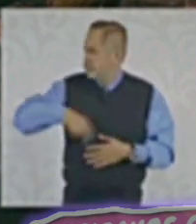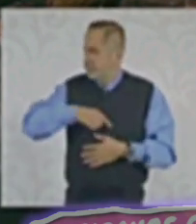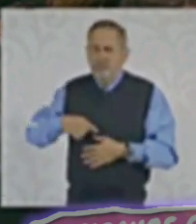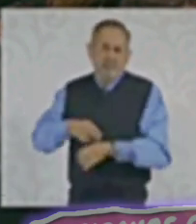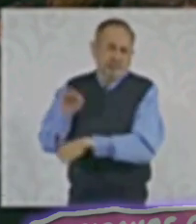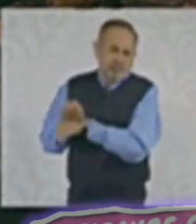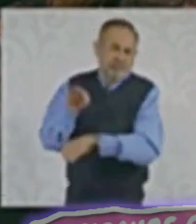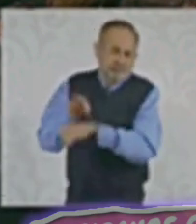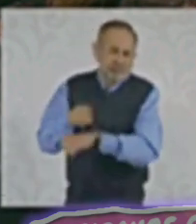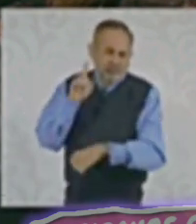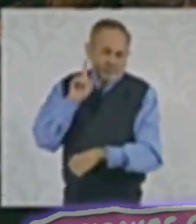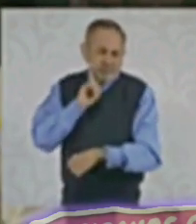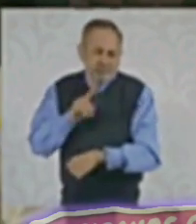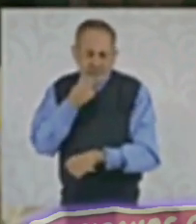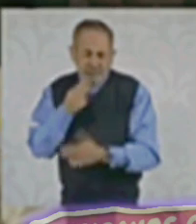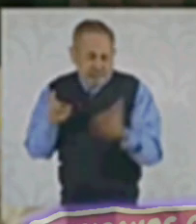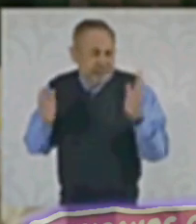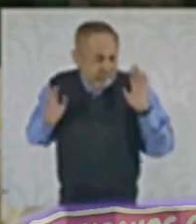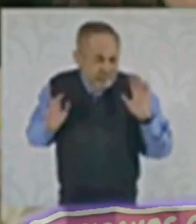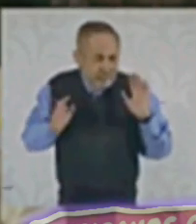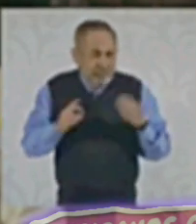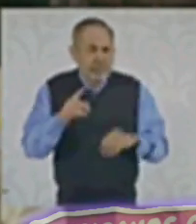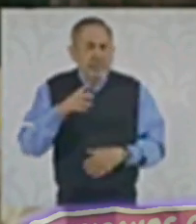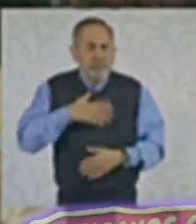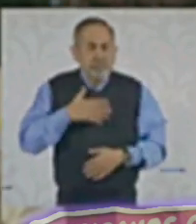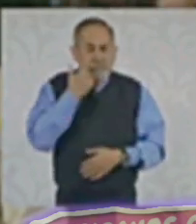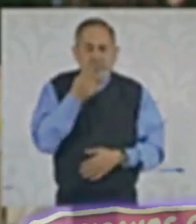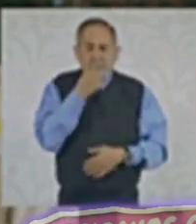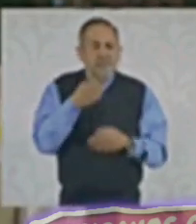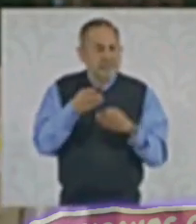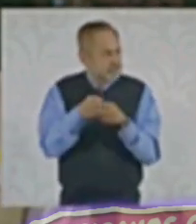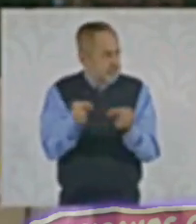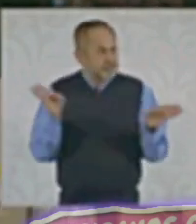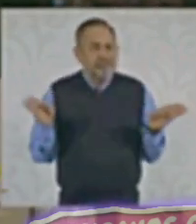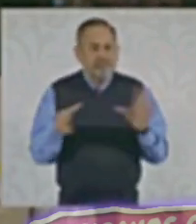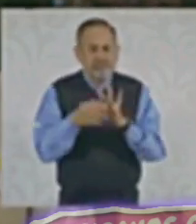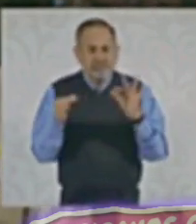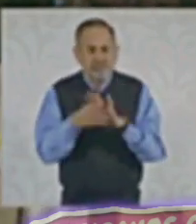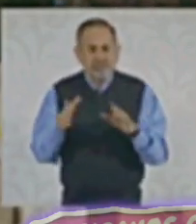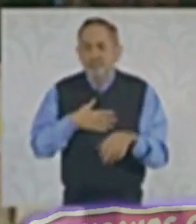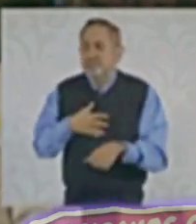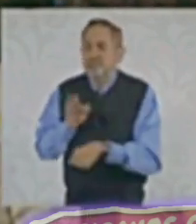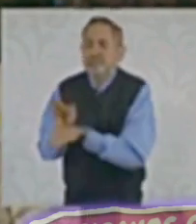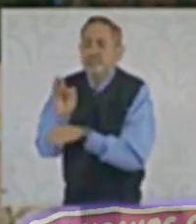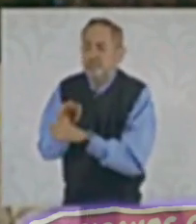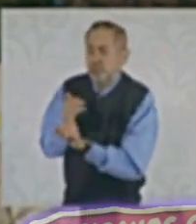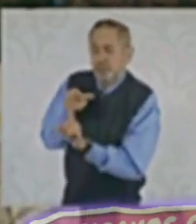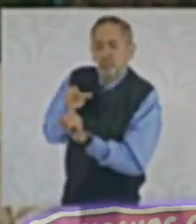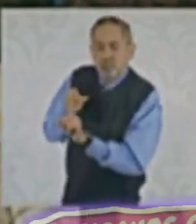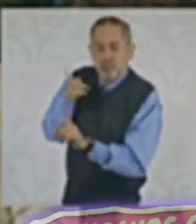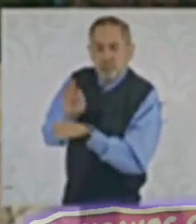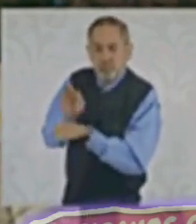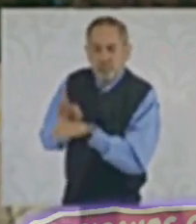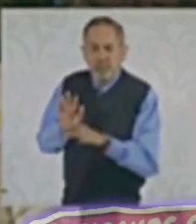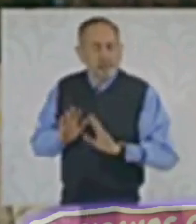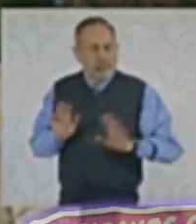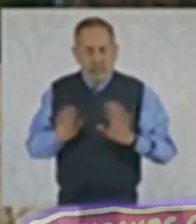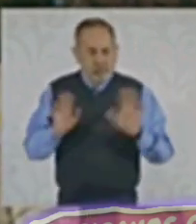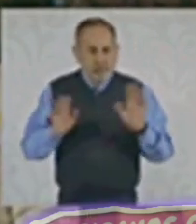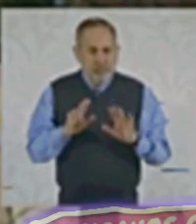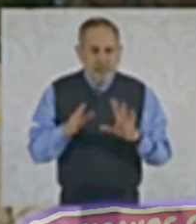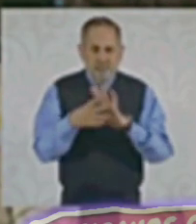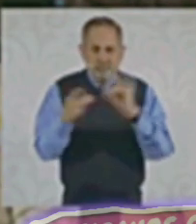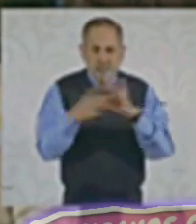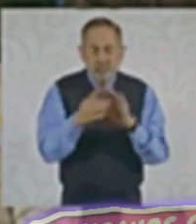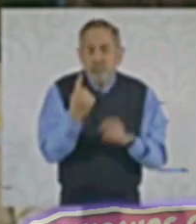yo quiero el día de hoy generalizarlo porque no es así. Ojalá me permita